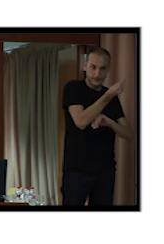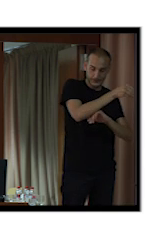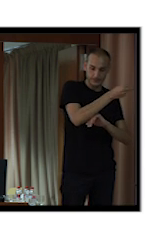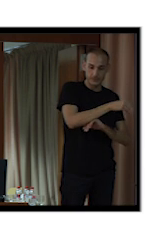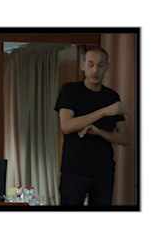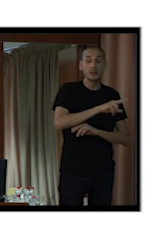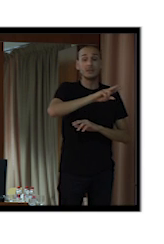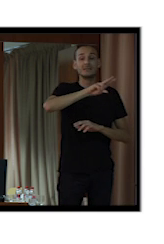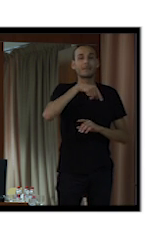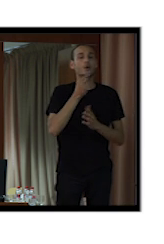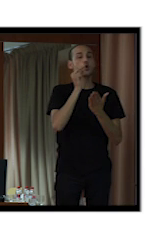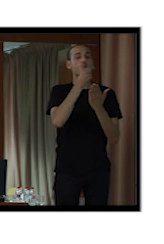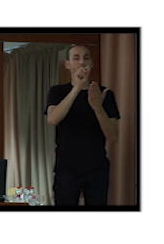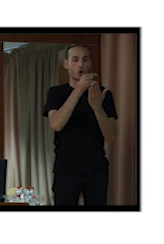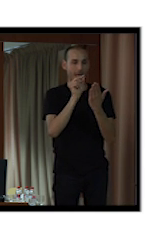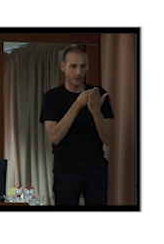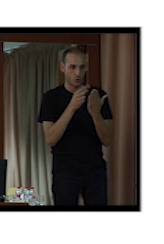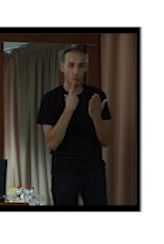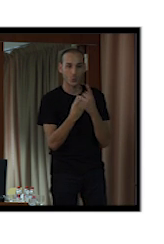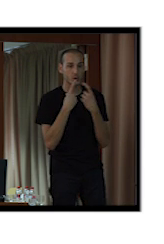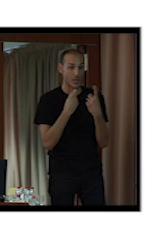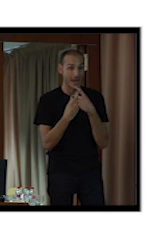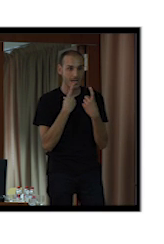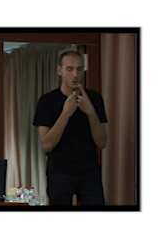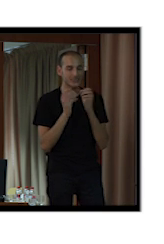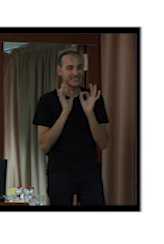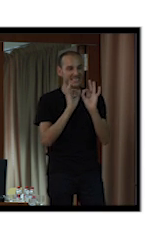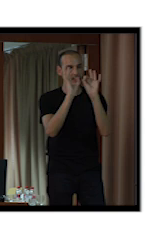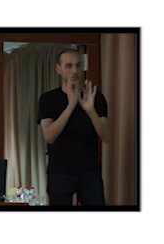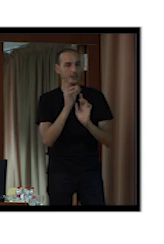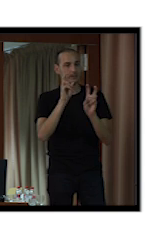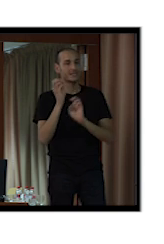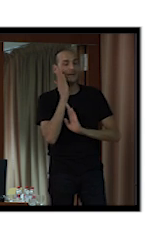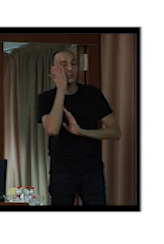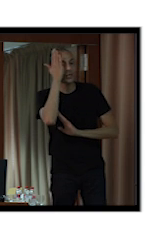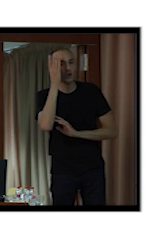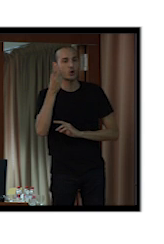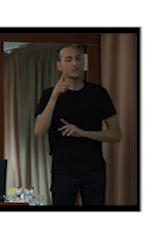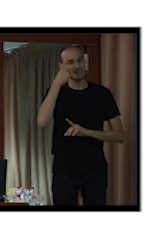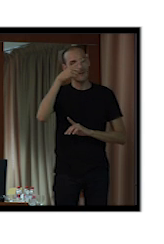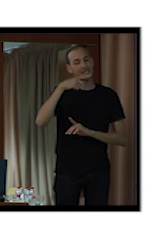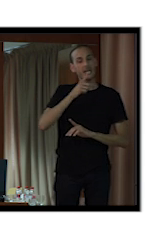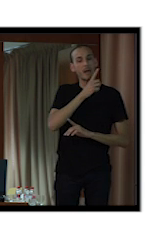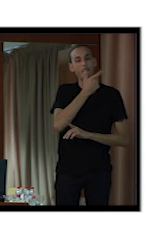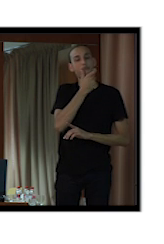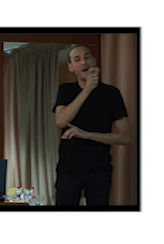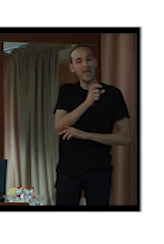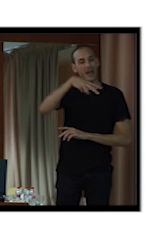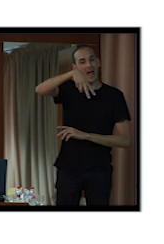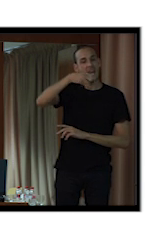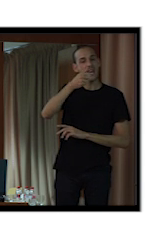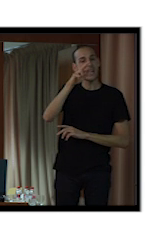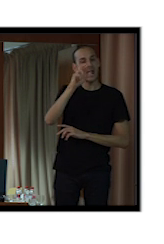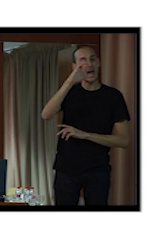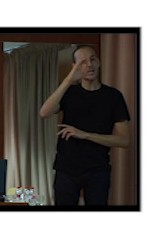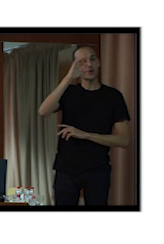serie de cuestionarios específicos de sueño. Yo he puesto aquí, por ejemplo, un cuestionario de narcolepsia, no sé si os suena lo que es la narcolepsia, pero esto es un cuestionario, el